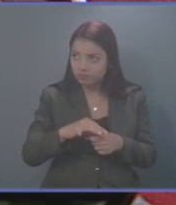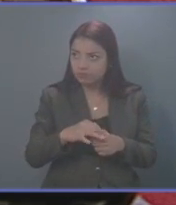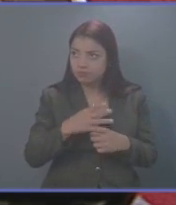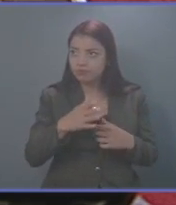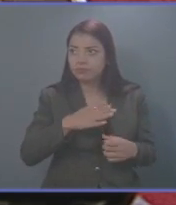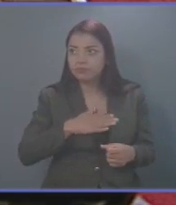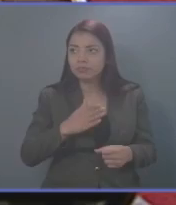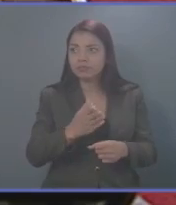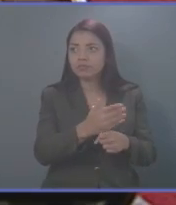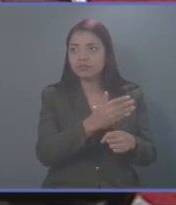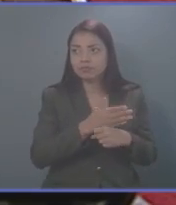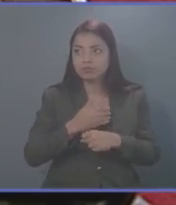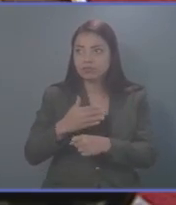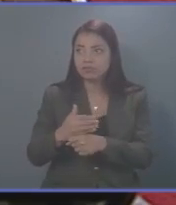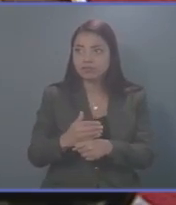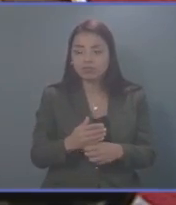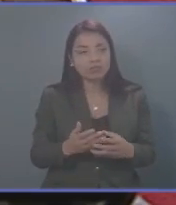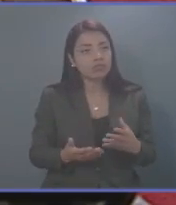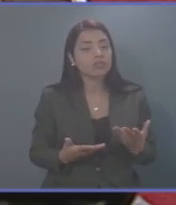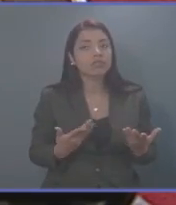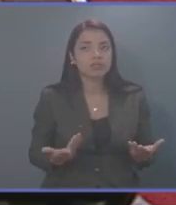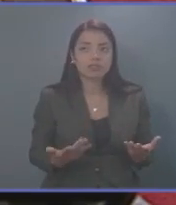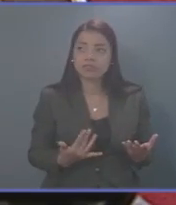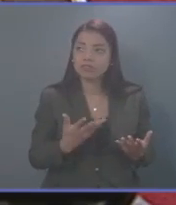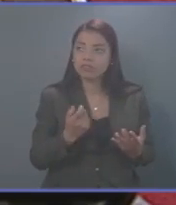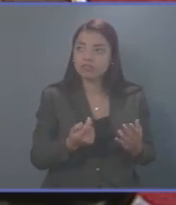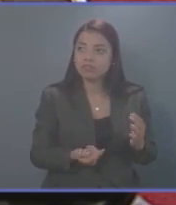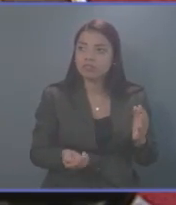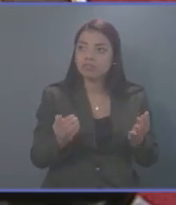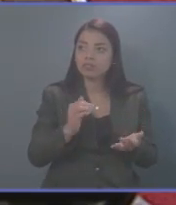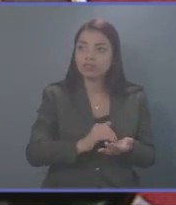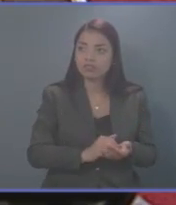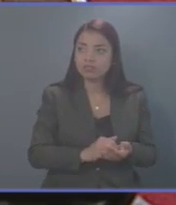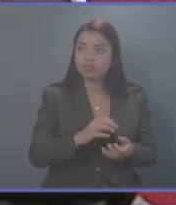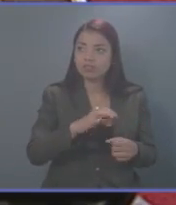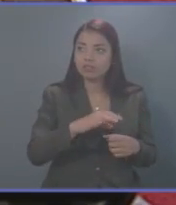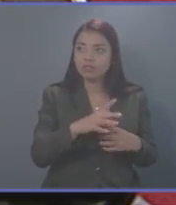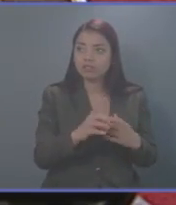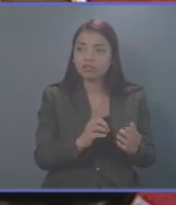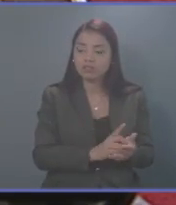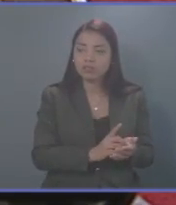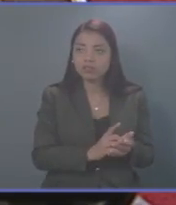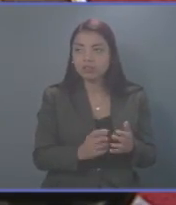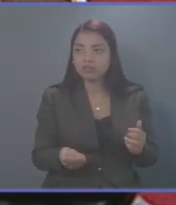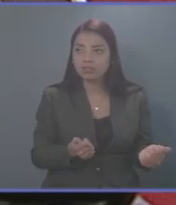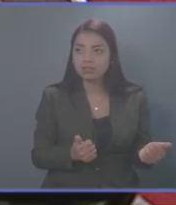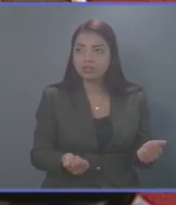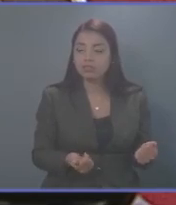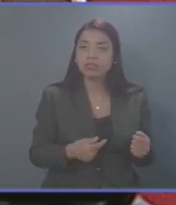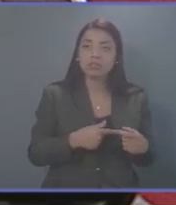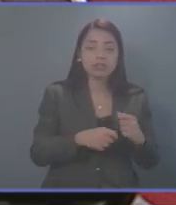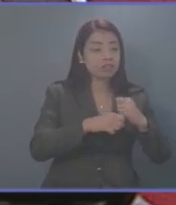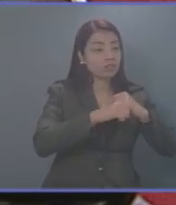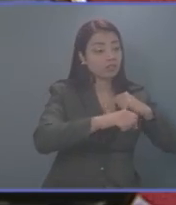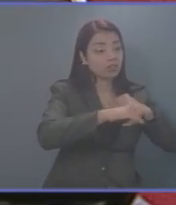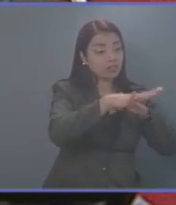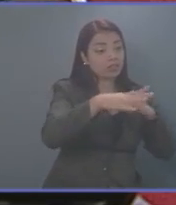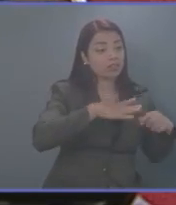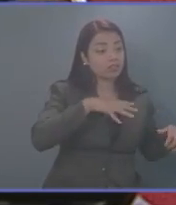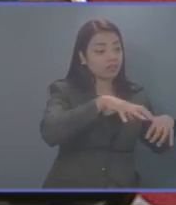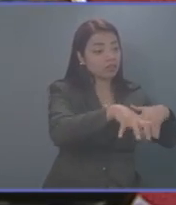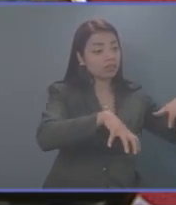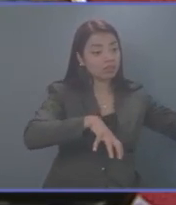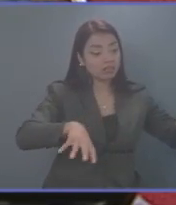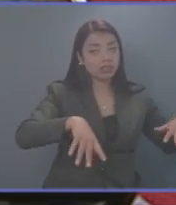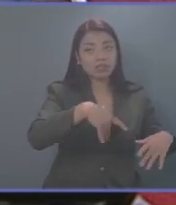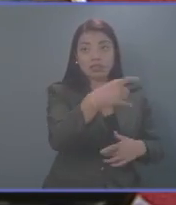de mi partido para optar a la reelección. Y tuve que elegir entre hacer campaña en mi departamento al